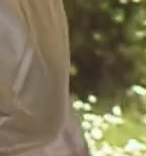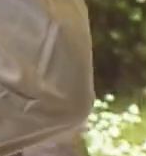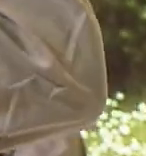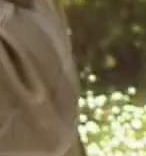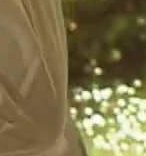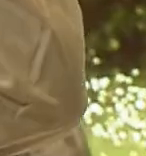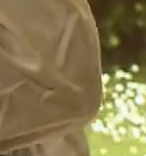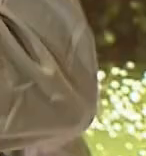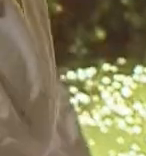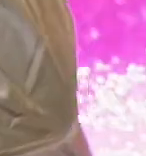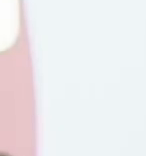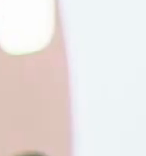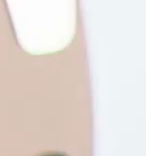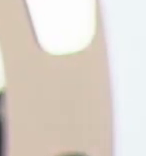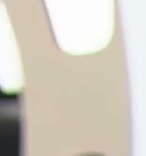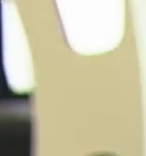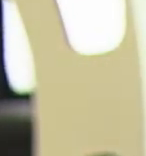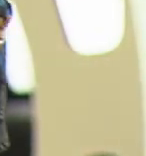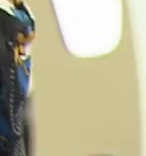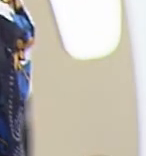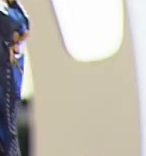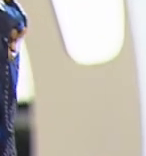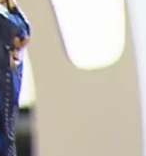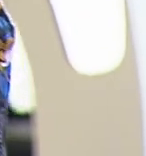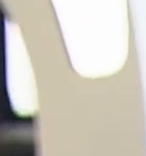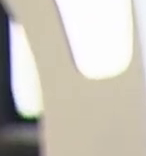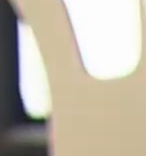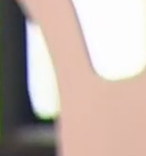déjalo caer. Mañana cuando me va.